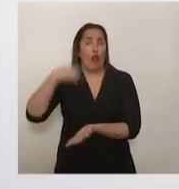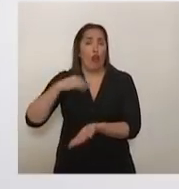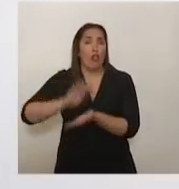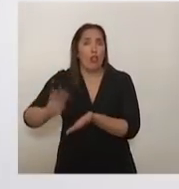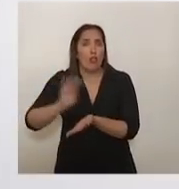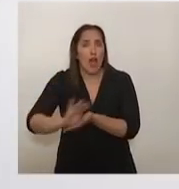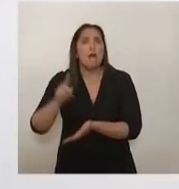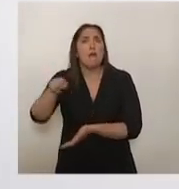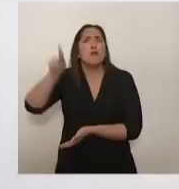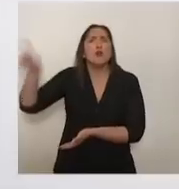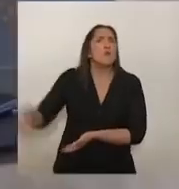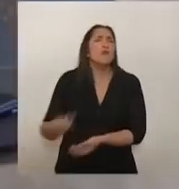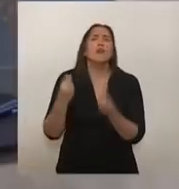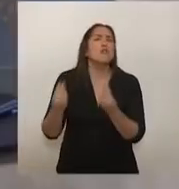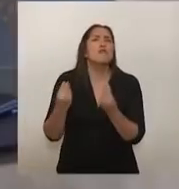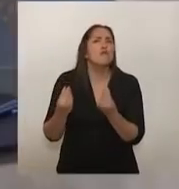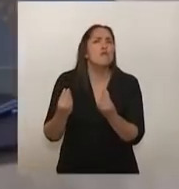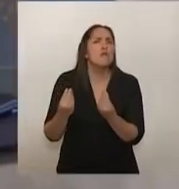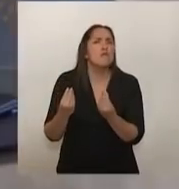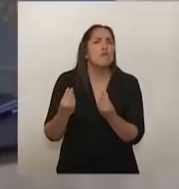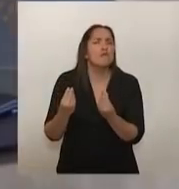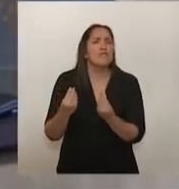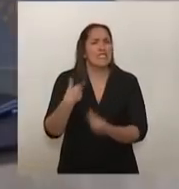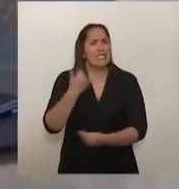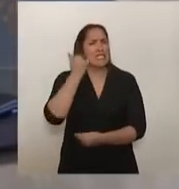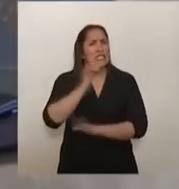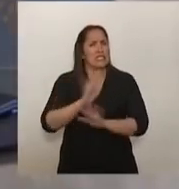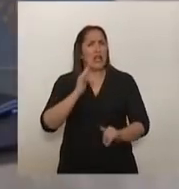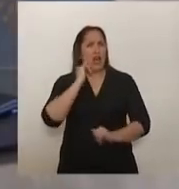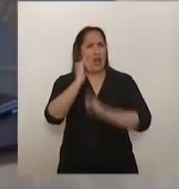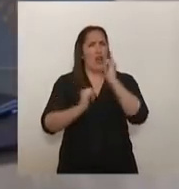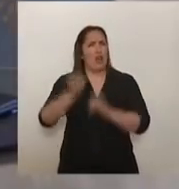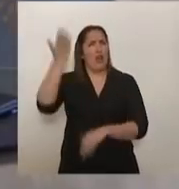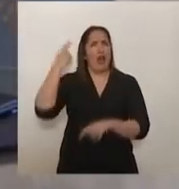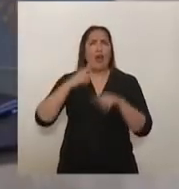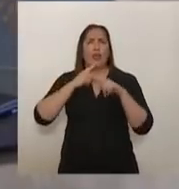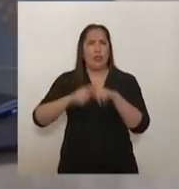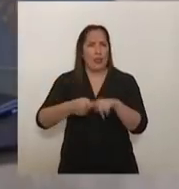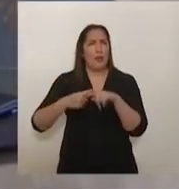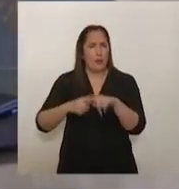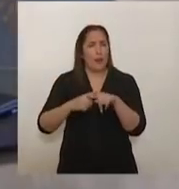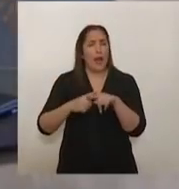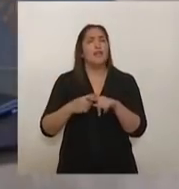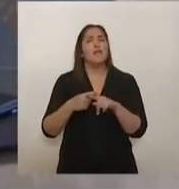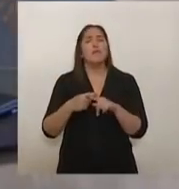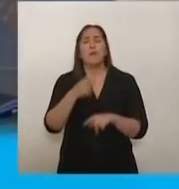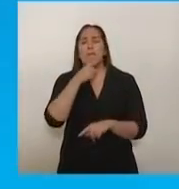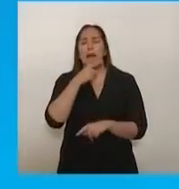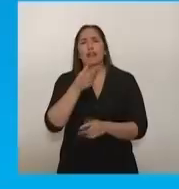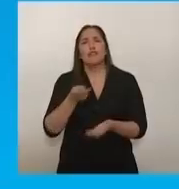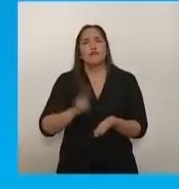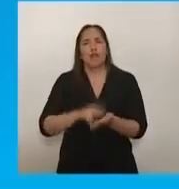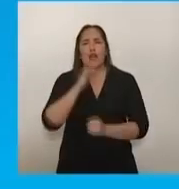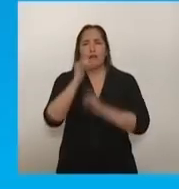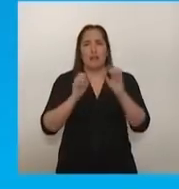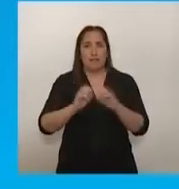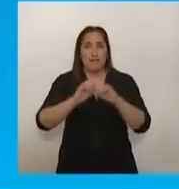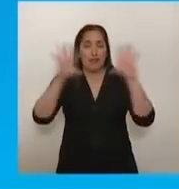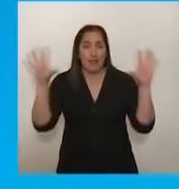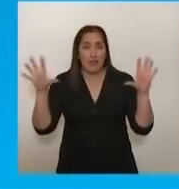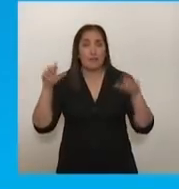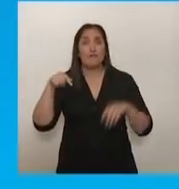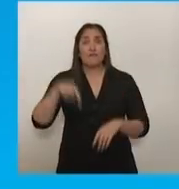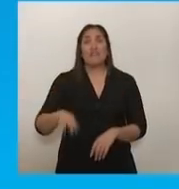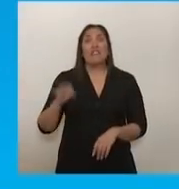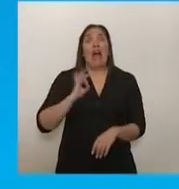eso tiene una causa. Esto ya lo dije en el debate, pero me parece necesario aclararlo. En estos años tuvimos